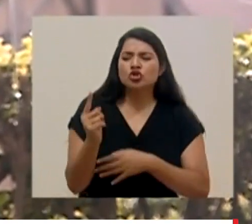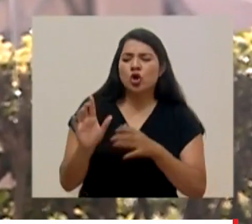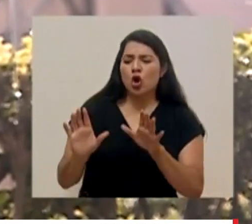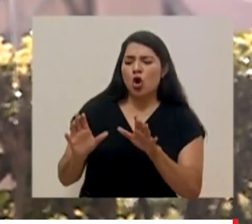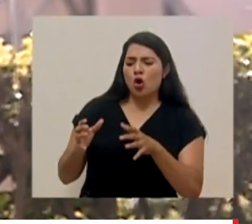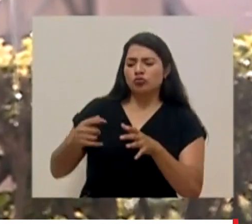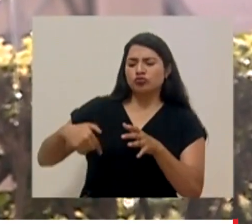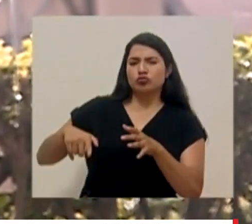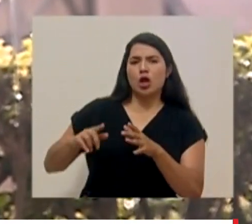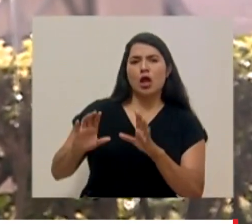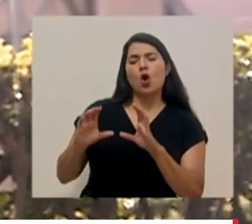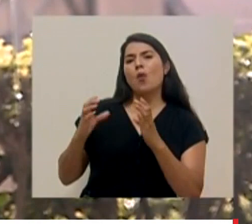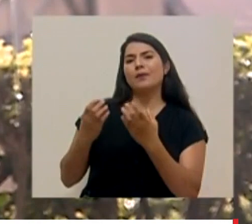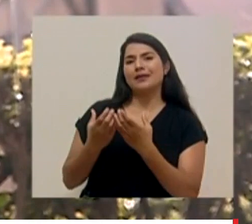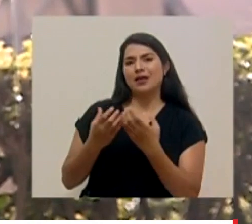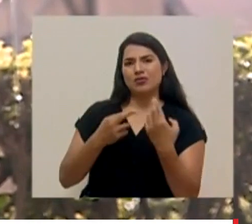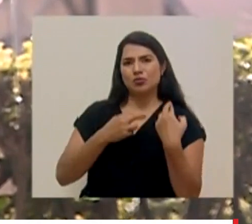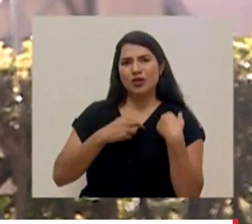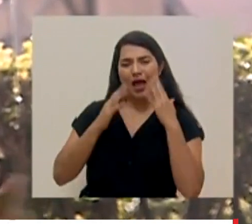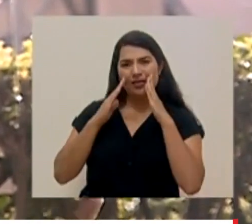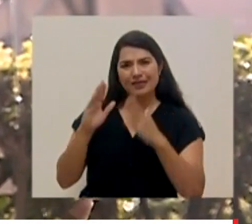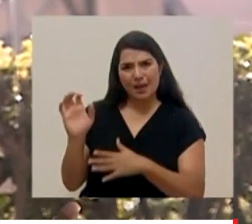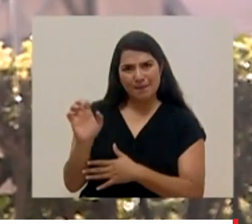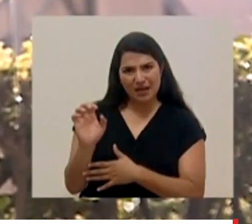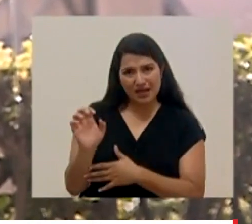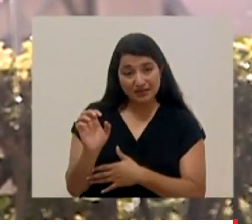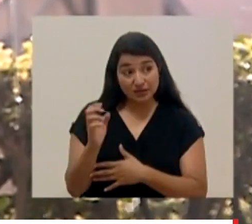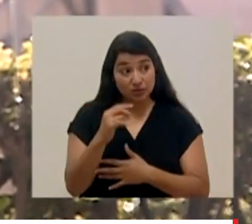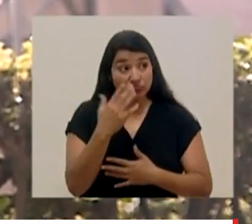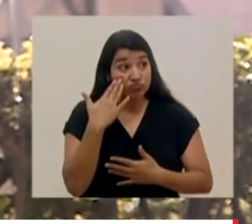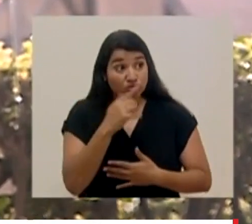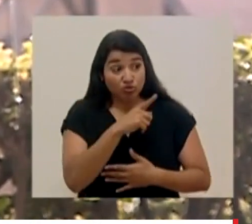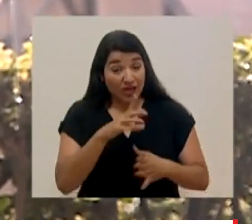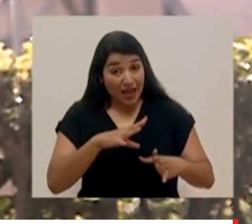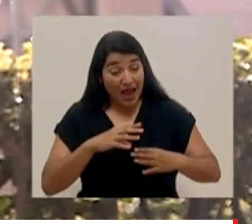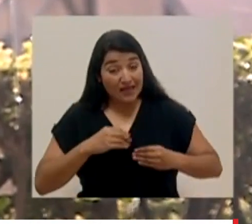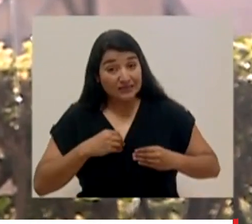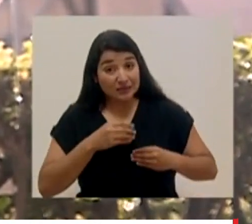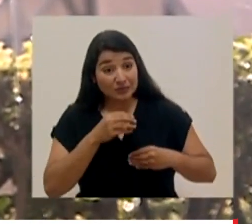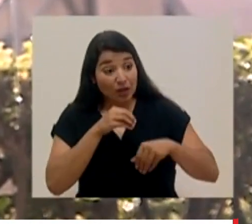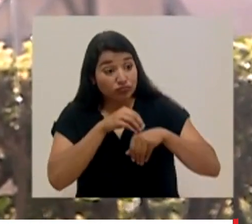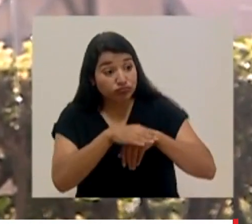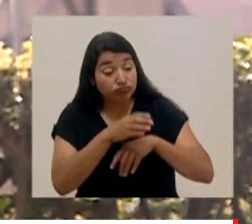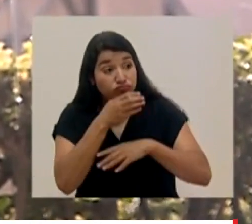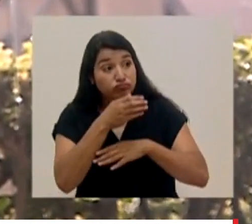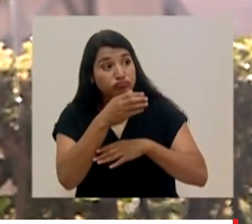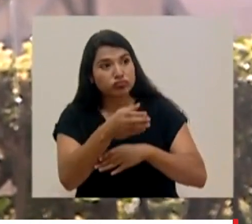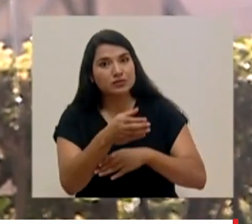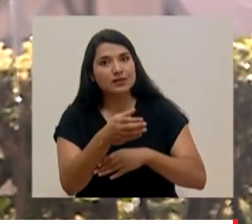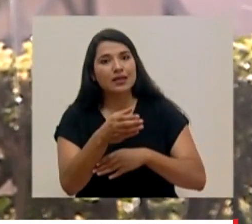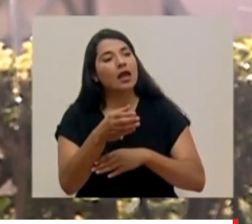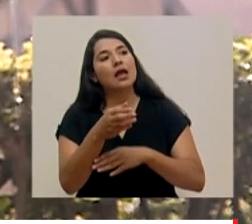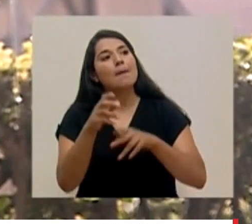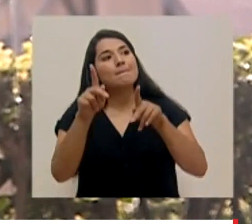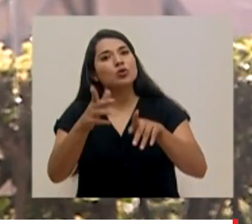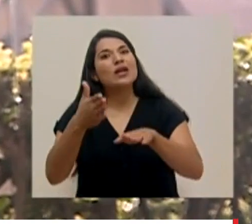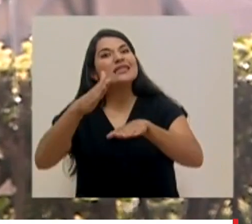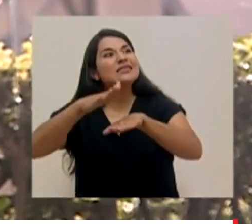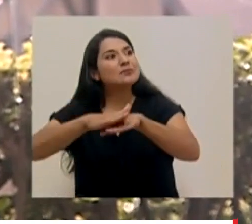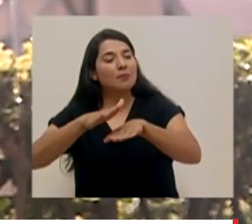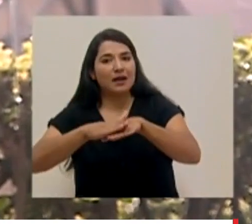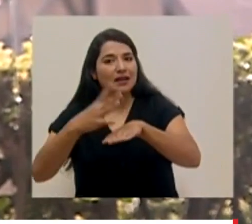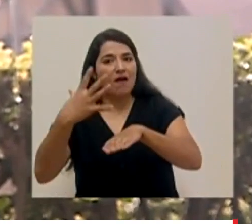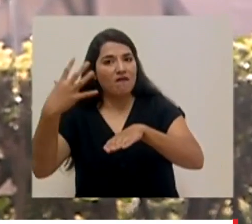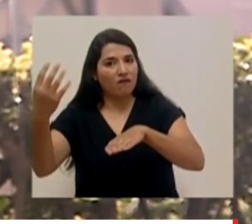ustedes, del Comité de Atención de Emergencia, de expertos locales, fuera del ámbito oficial y de expertos internacionales